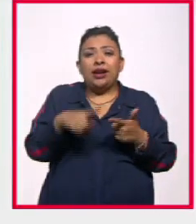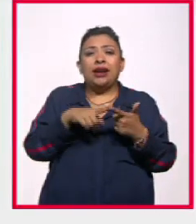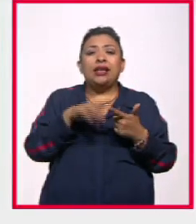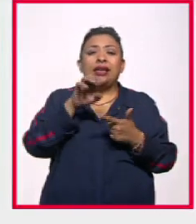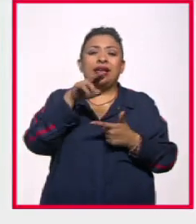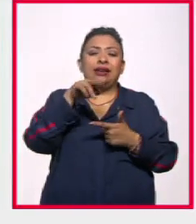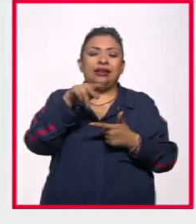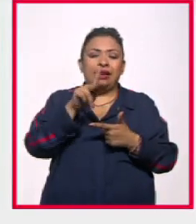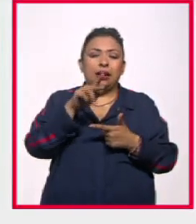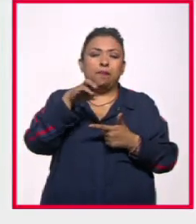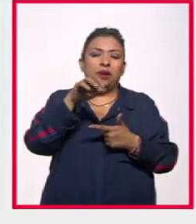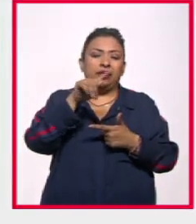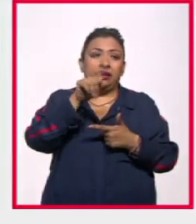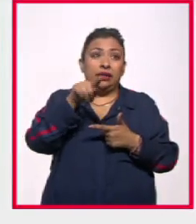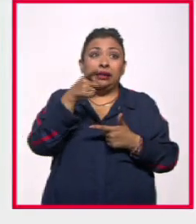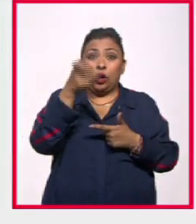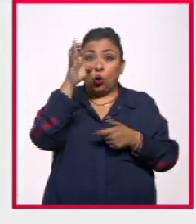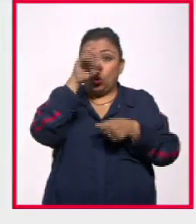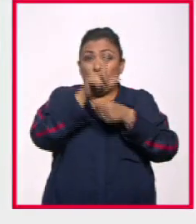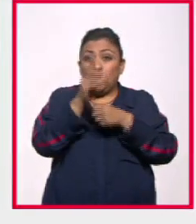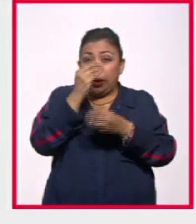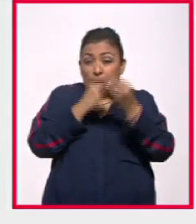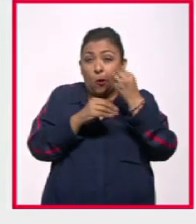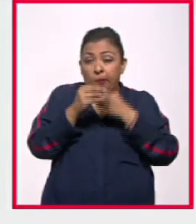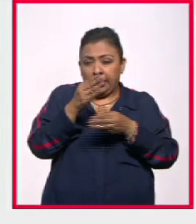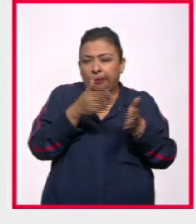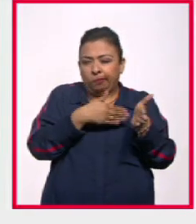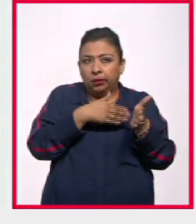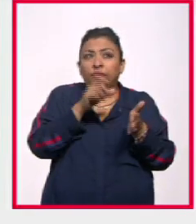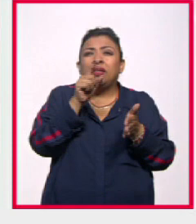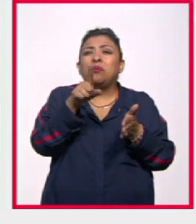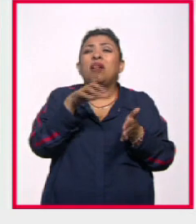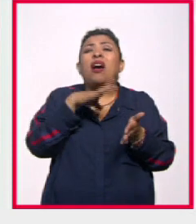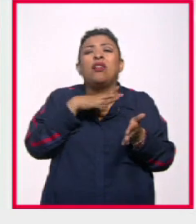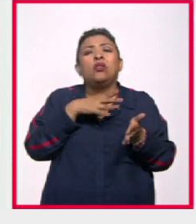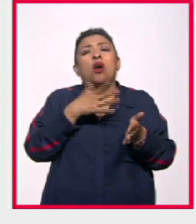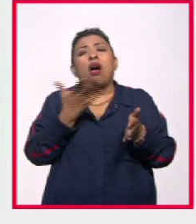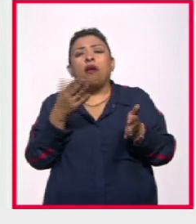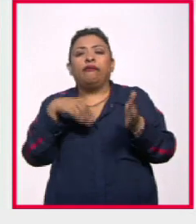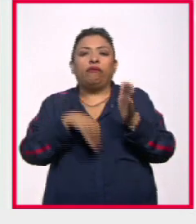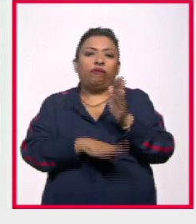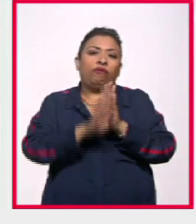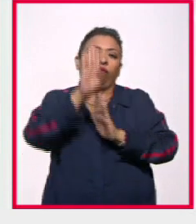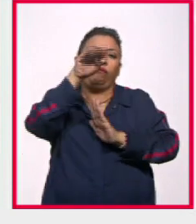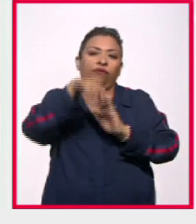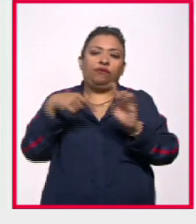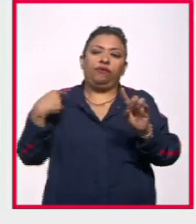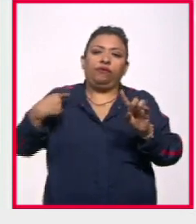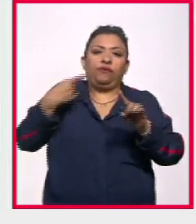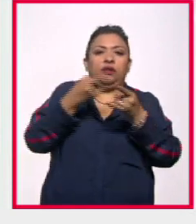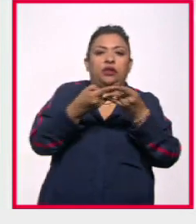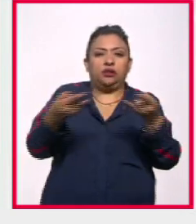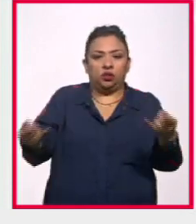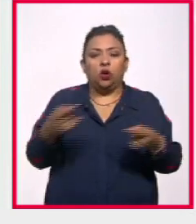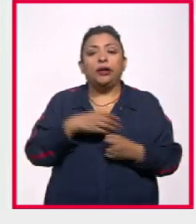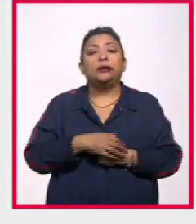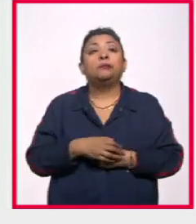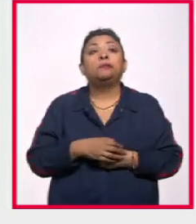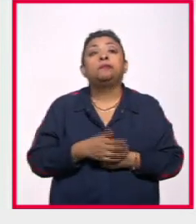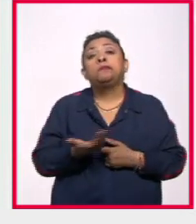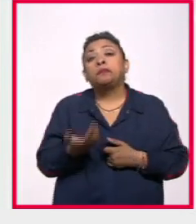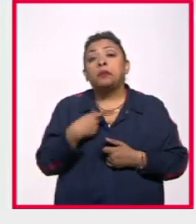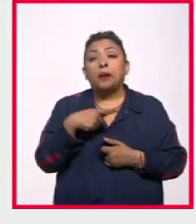Eniac Martínez. Esta cultura culinaria también ha sufrido los vaivenes de la historia. Sin